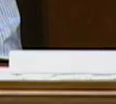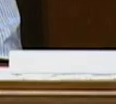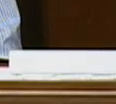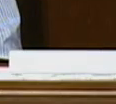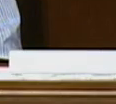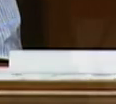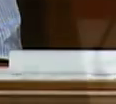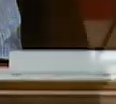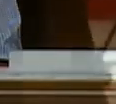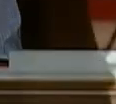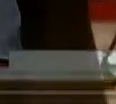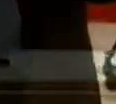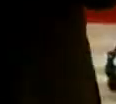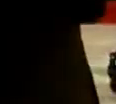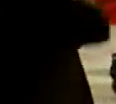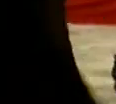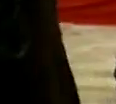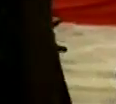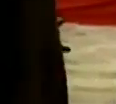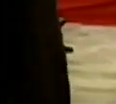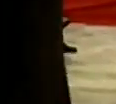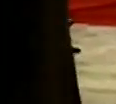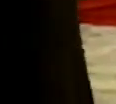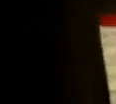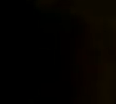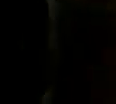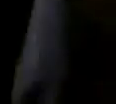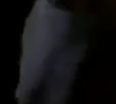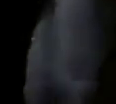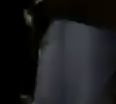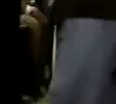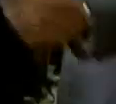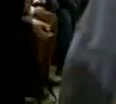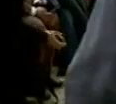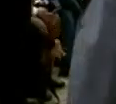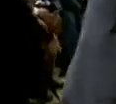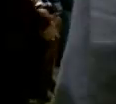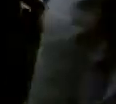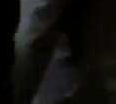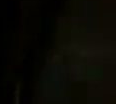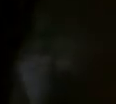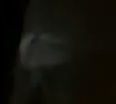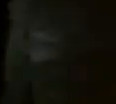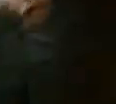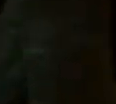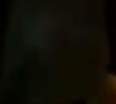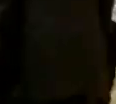de Guárico. De Guárico, es que...